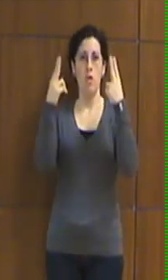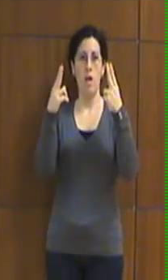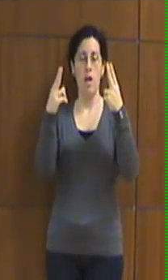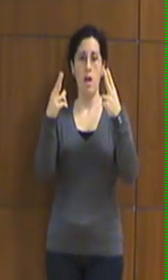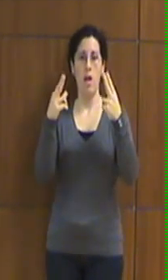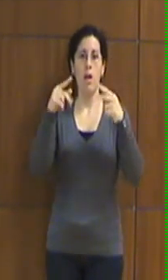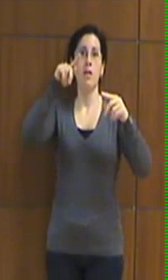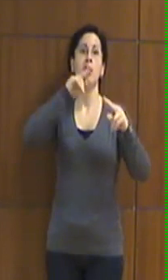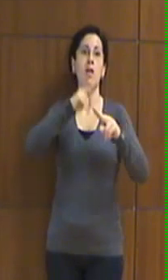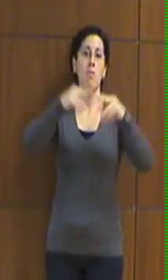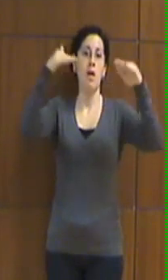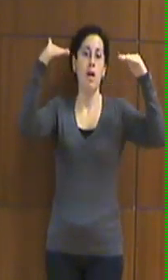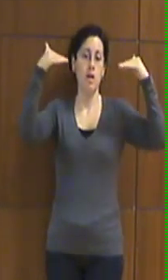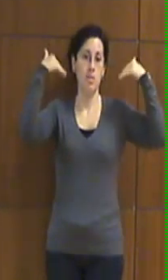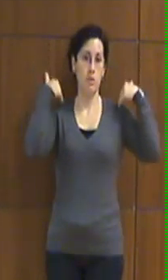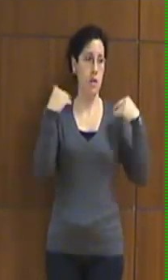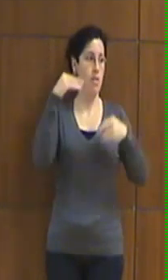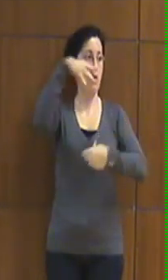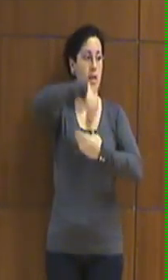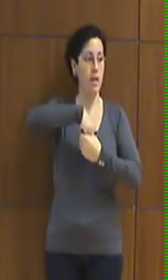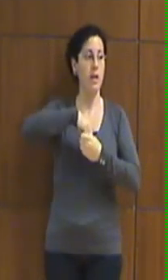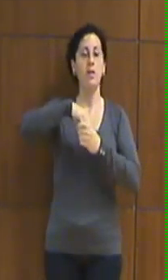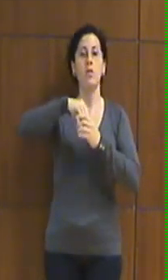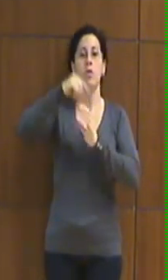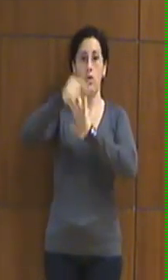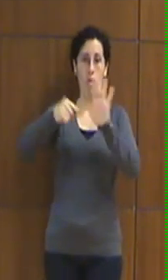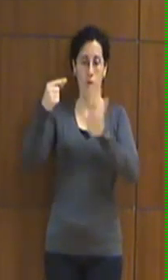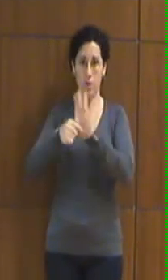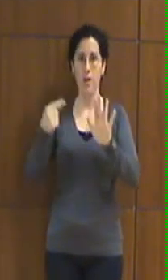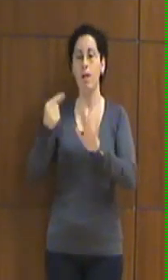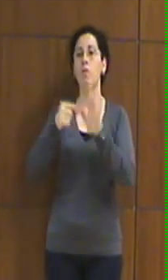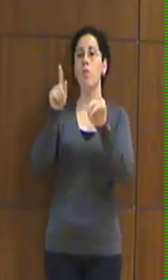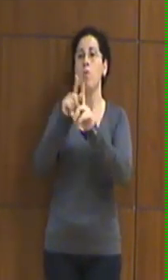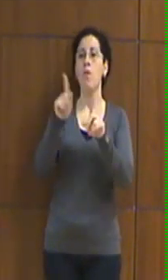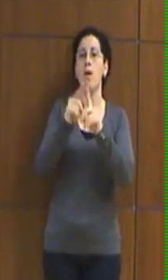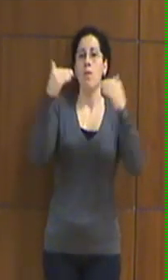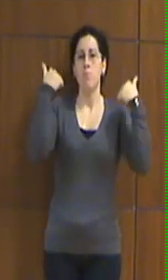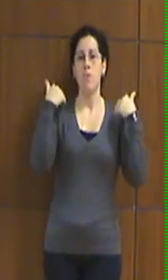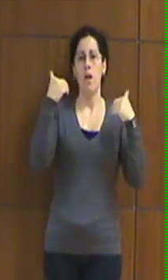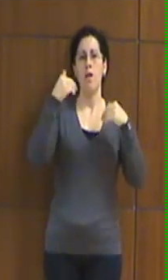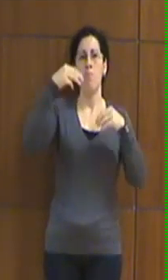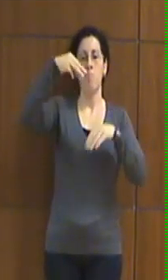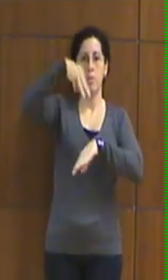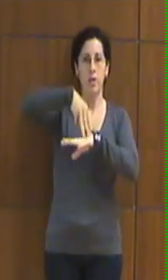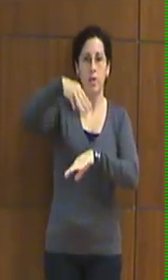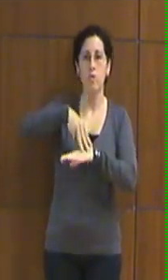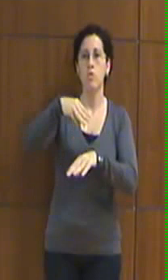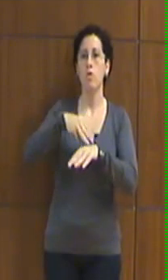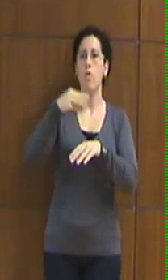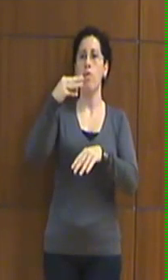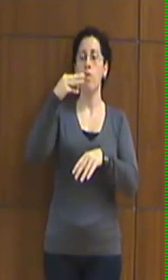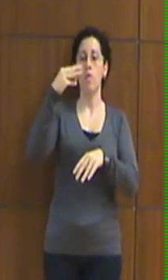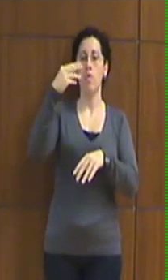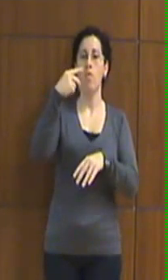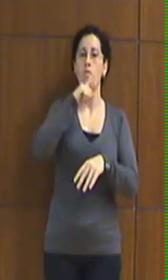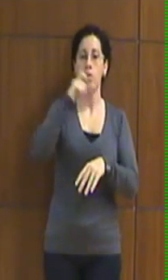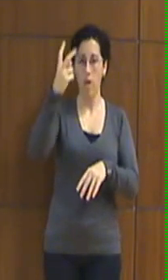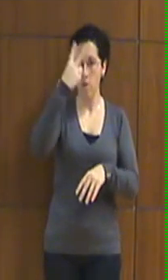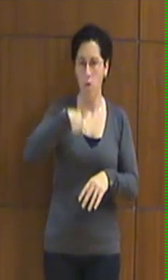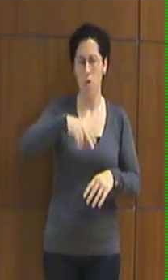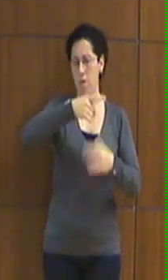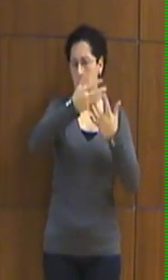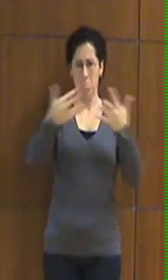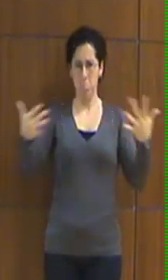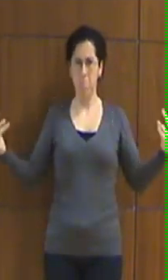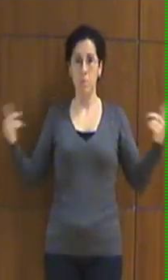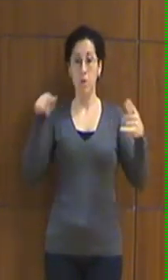está Microsoft, donde está Vocento, donde está ACS, donde está Fundación 11. Es decir, hay ya un movimiento en